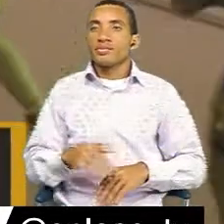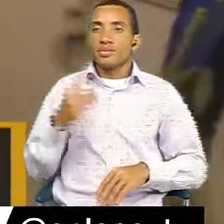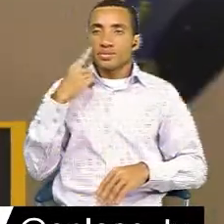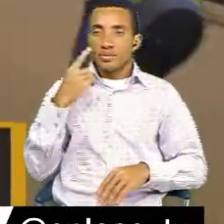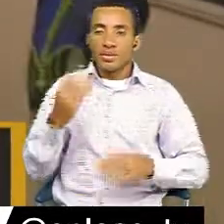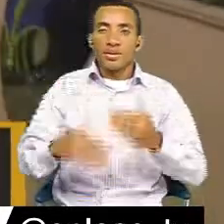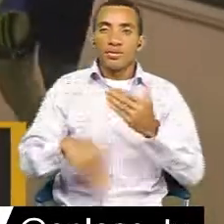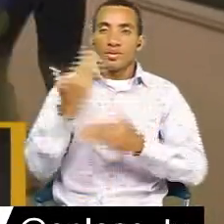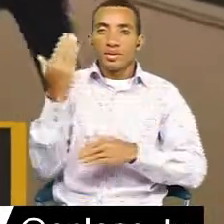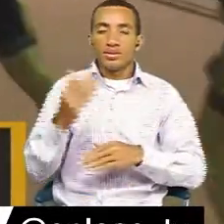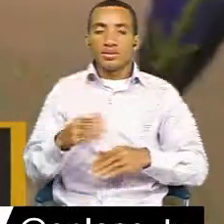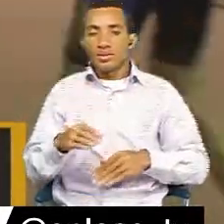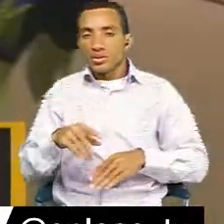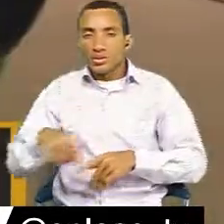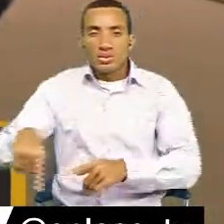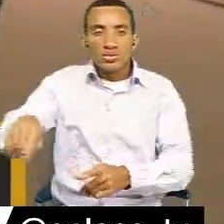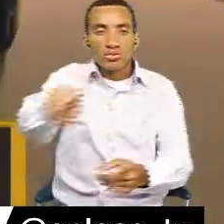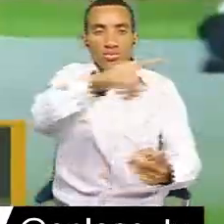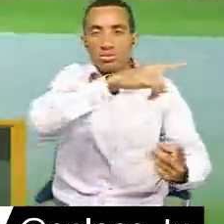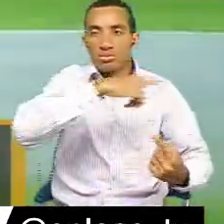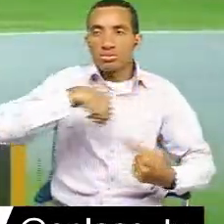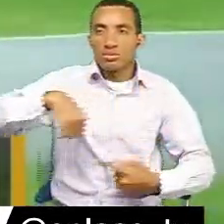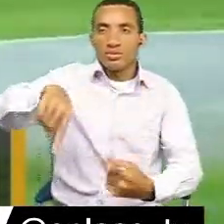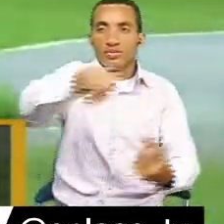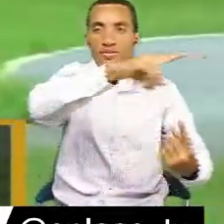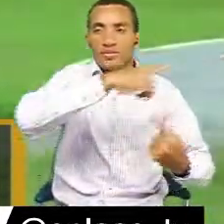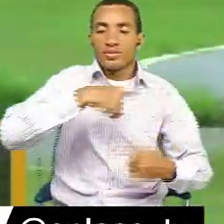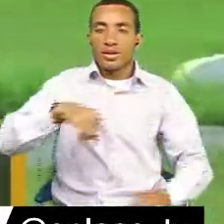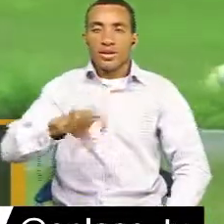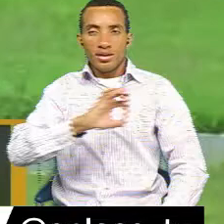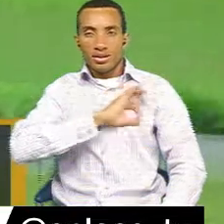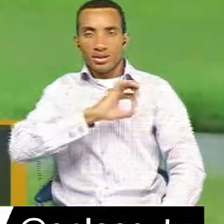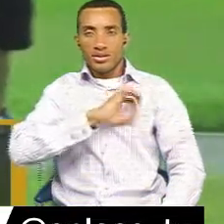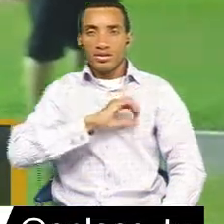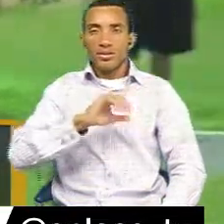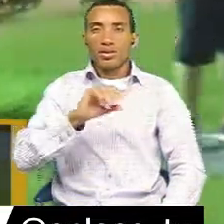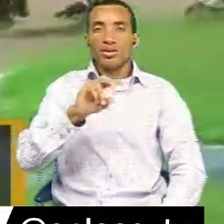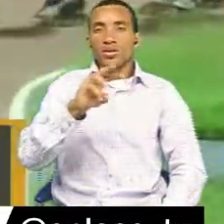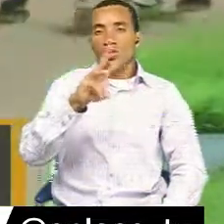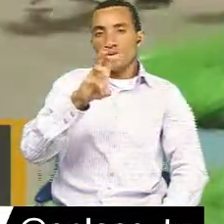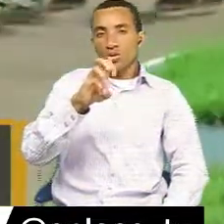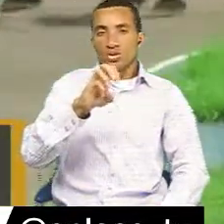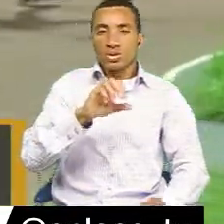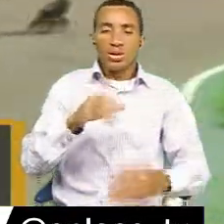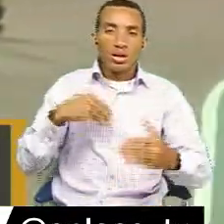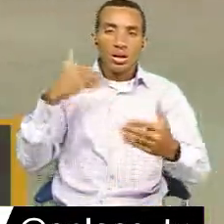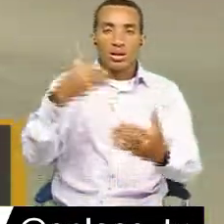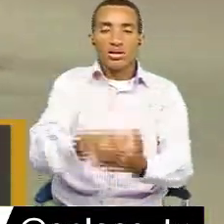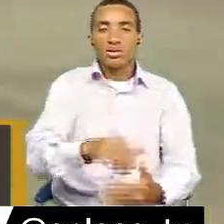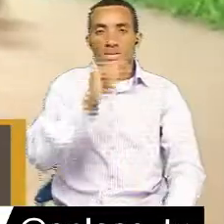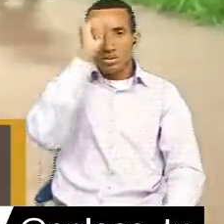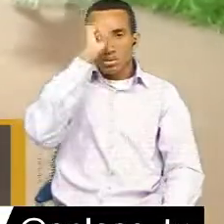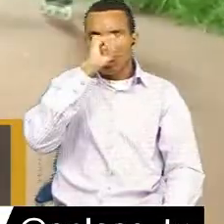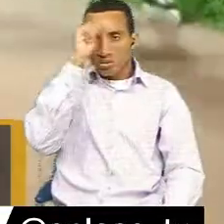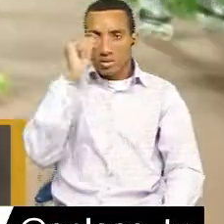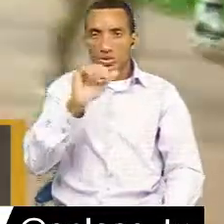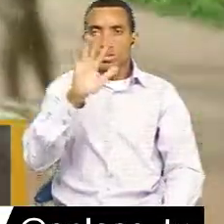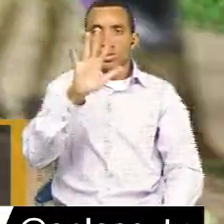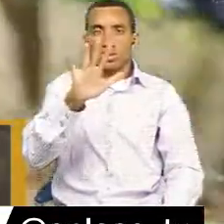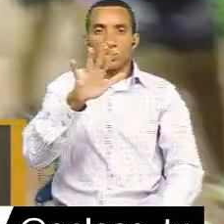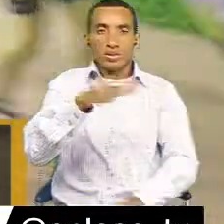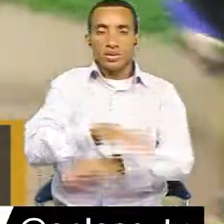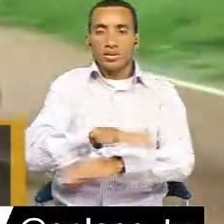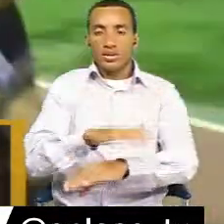la correría el sábado desde las 8 de la mañana y finalizarán el domingo hacia las 5 de la tarde. Organizadores esperan en la pista a por lo